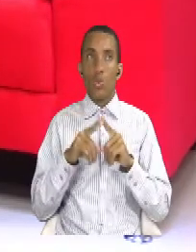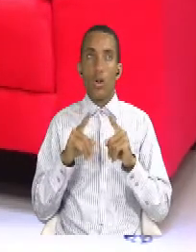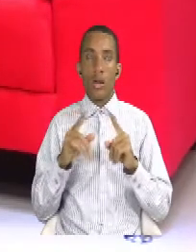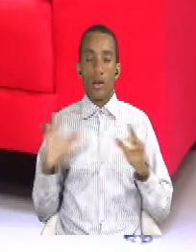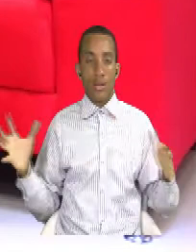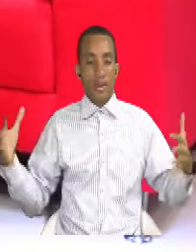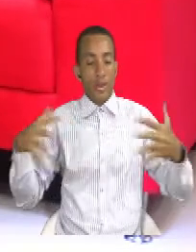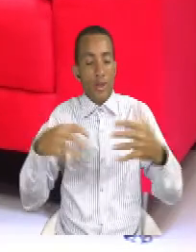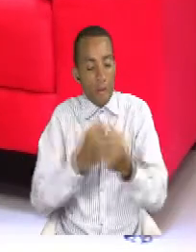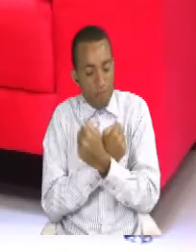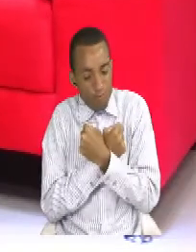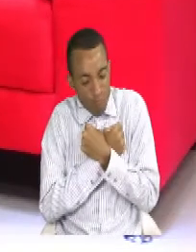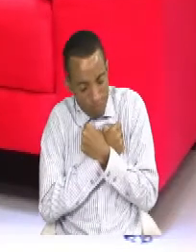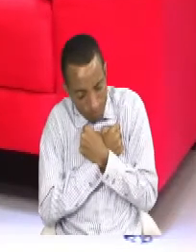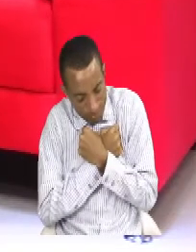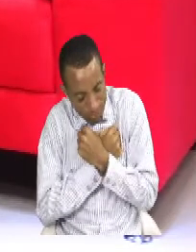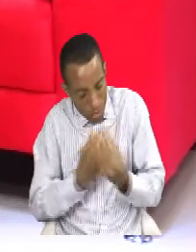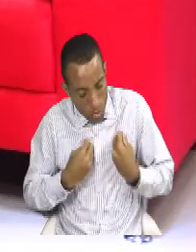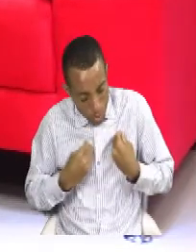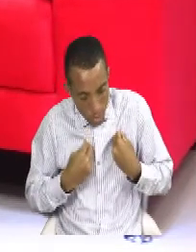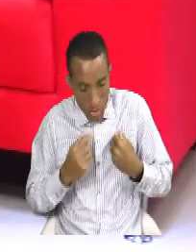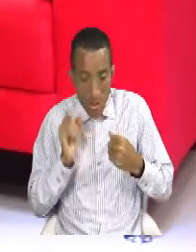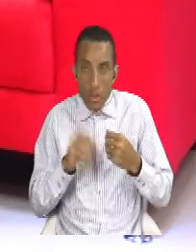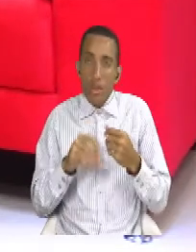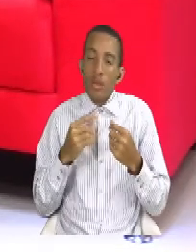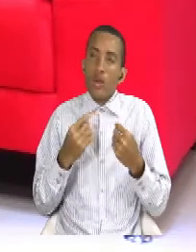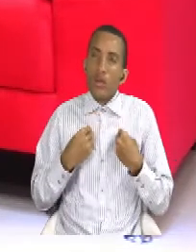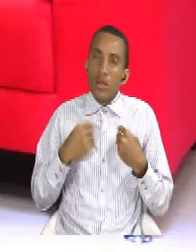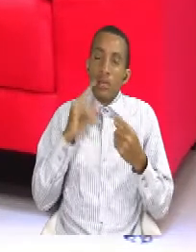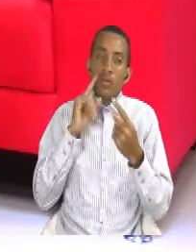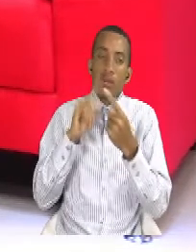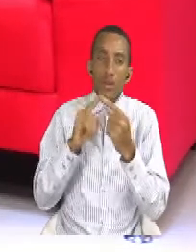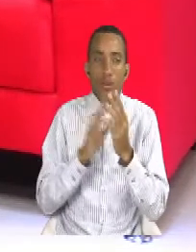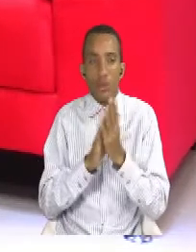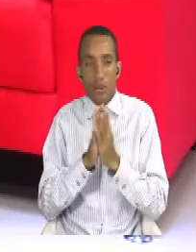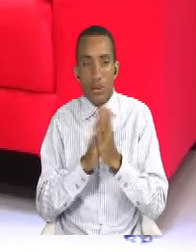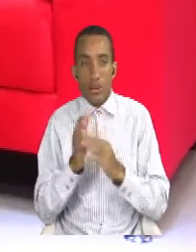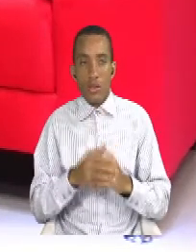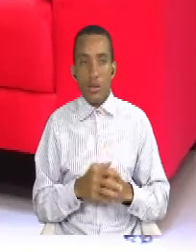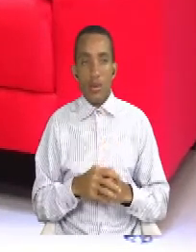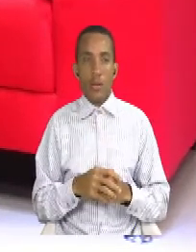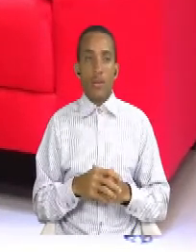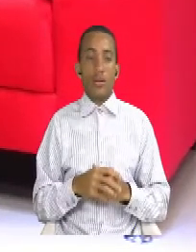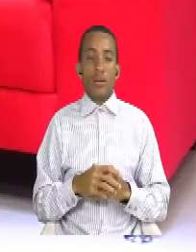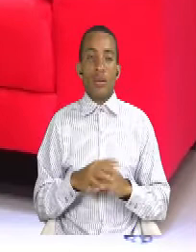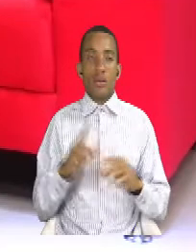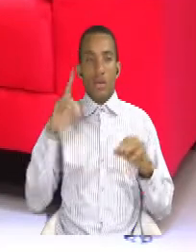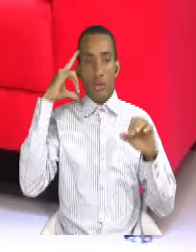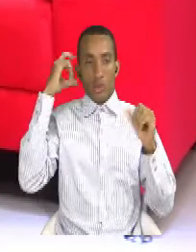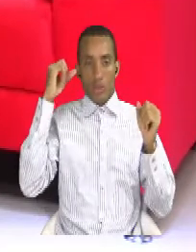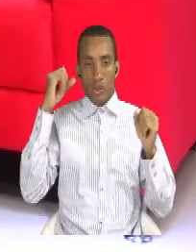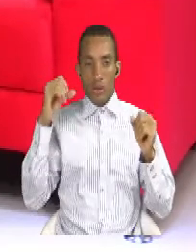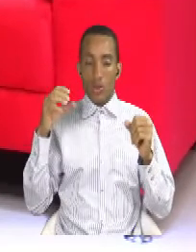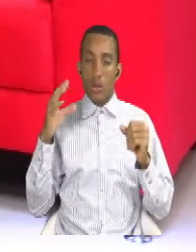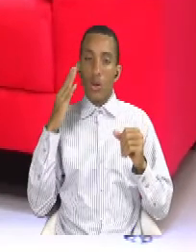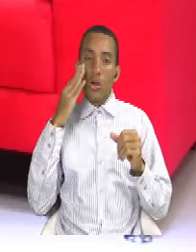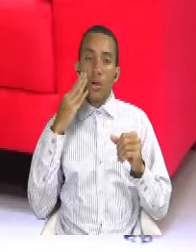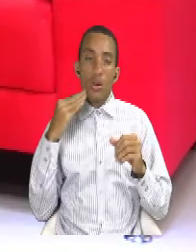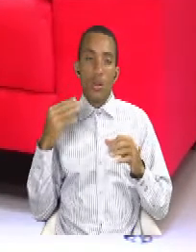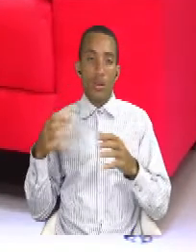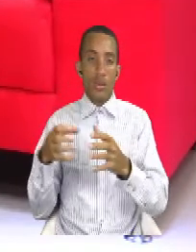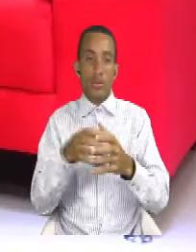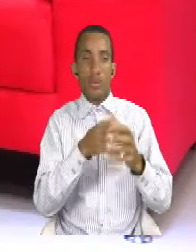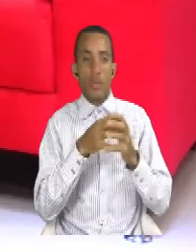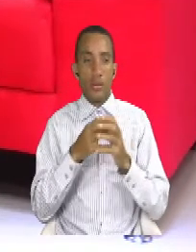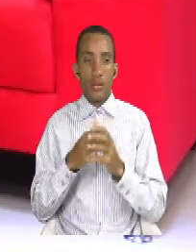Mientras hay vida, hay esperanza. Esta campaña nace por la preocupación de un grupo de jóvenes,